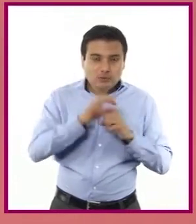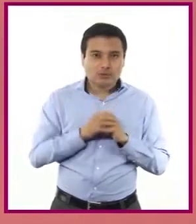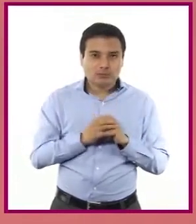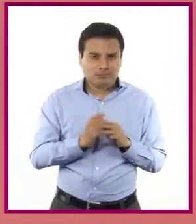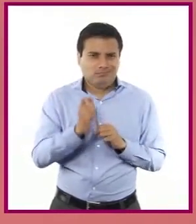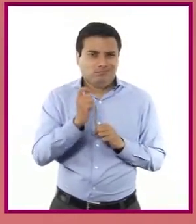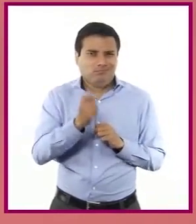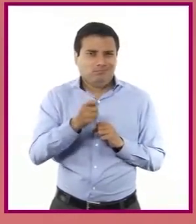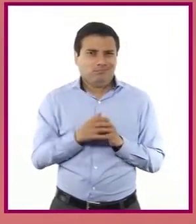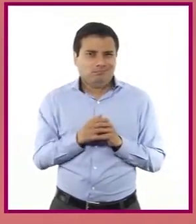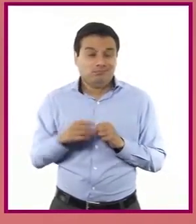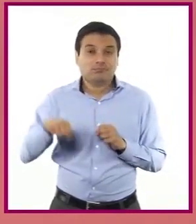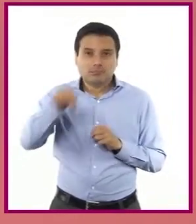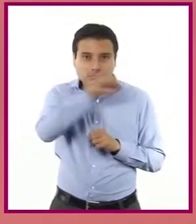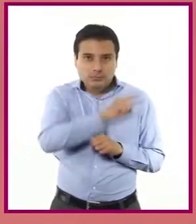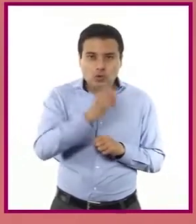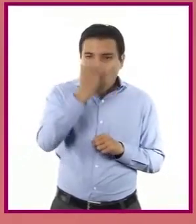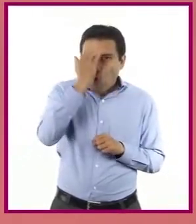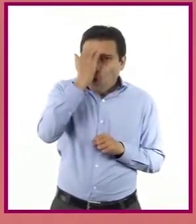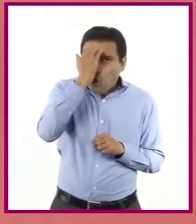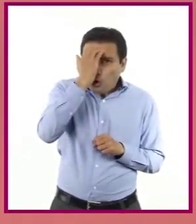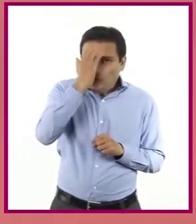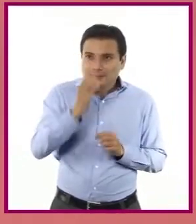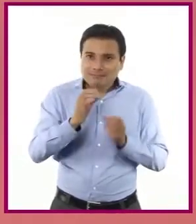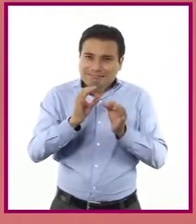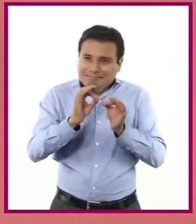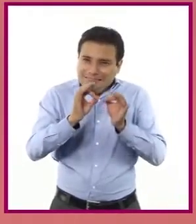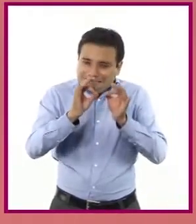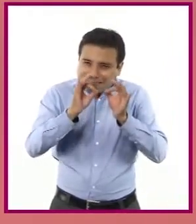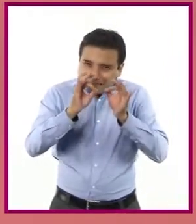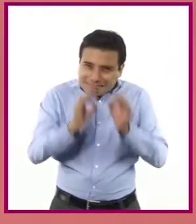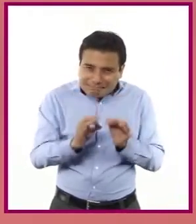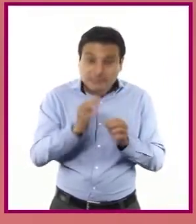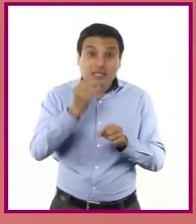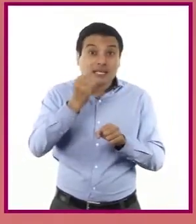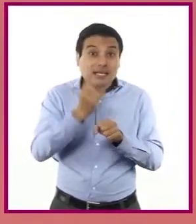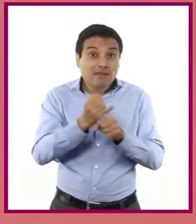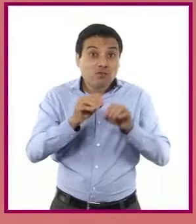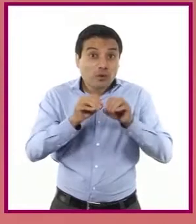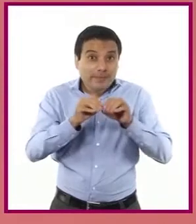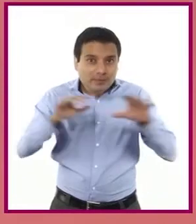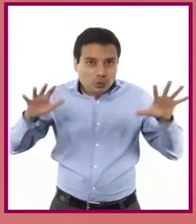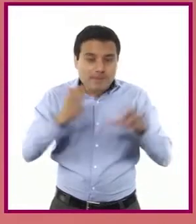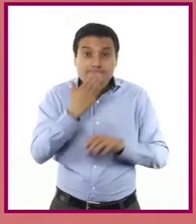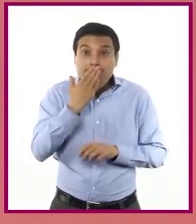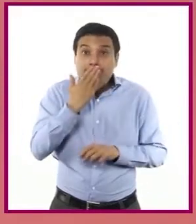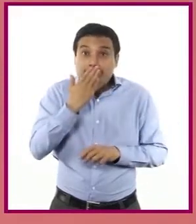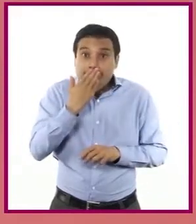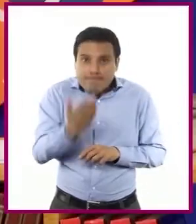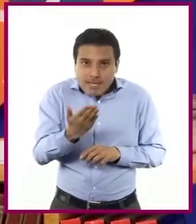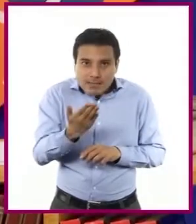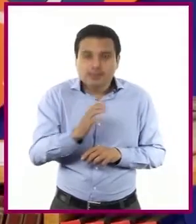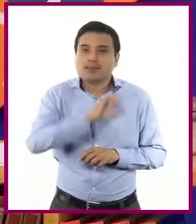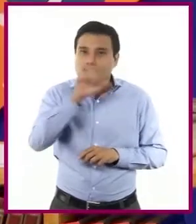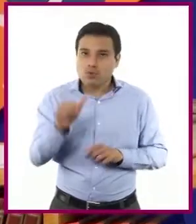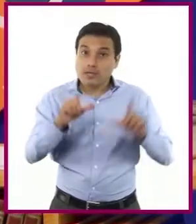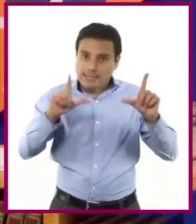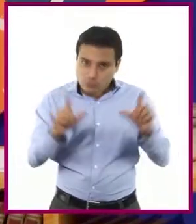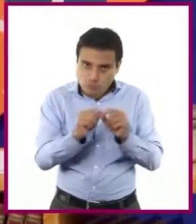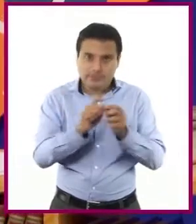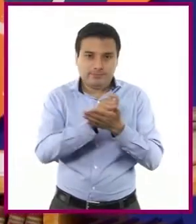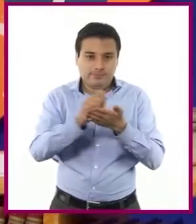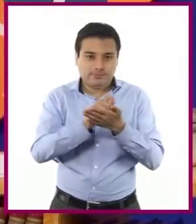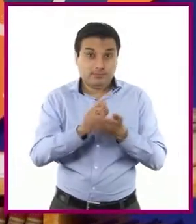a saber identificar de una forma eficaz la información que se integra en un resumen. Eso suena